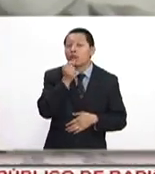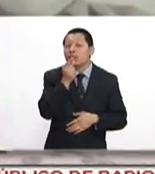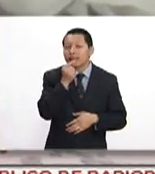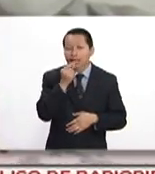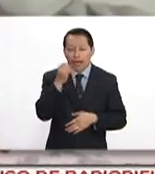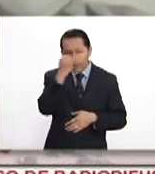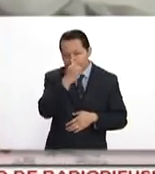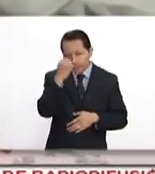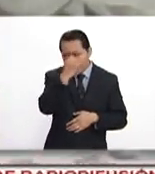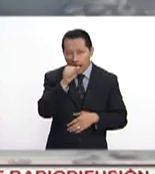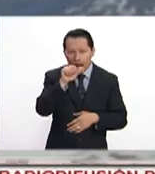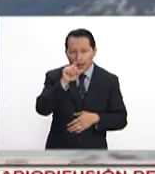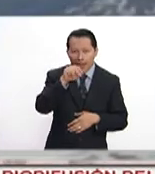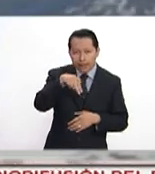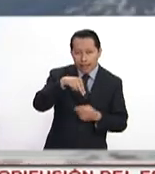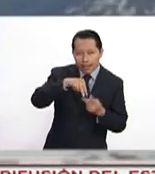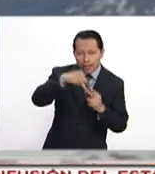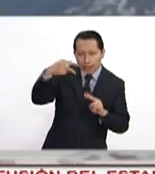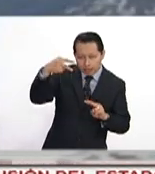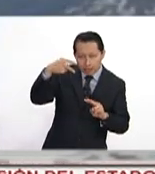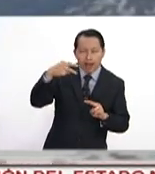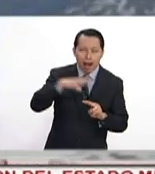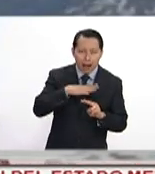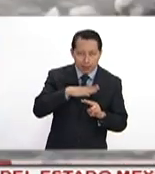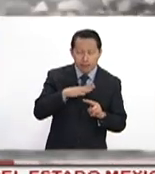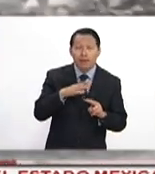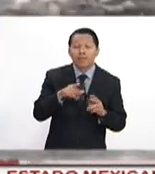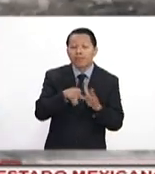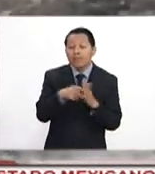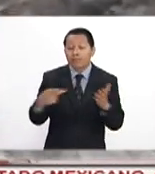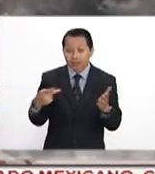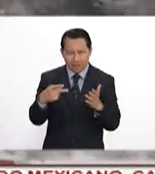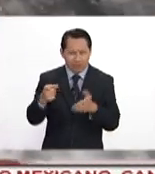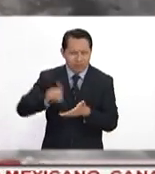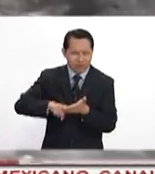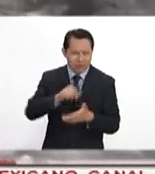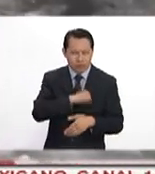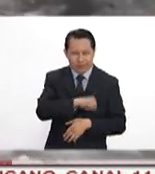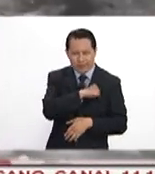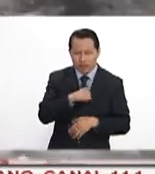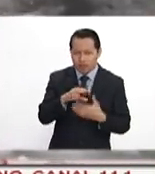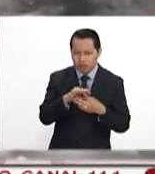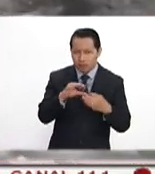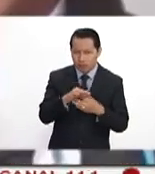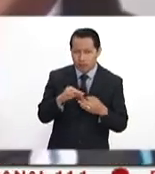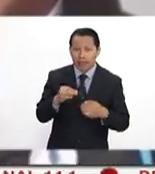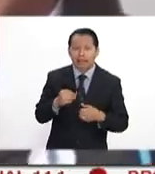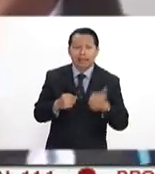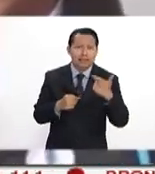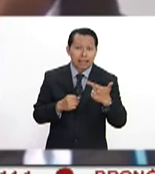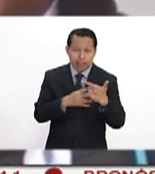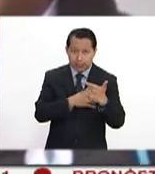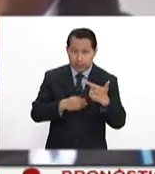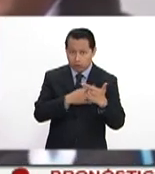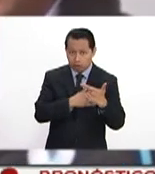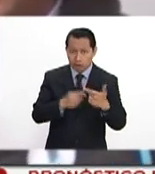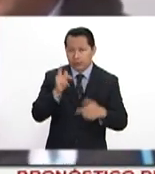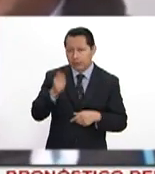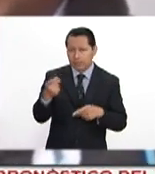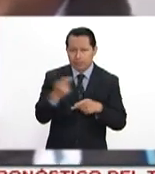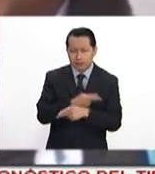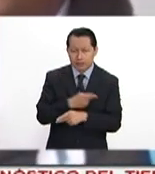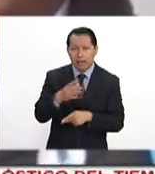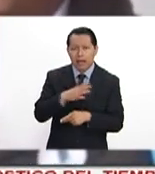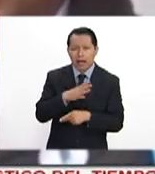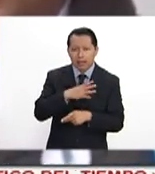un análisis del ADN de las víctimas, pero según el diario Le Matin, que cita a uno de los 7 hijos de la pareja, los cuerpos corresponden